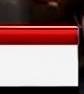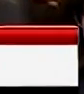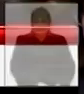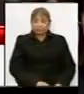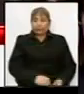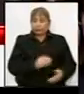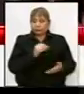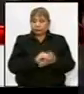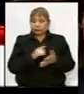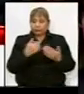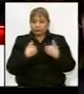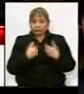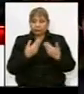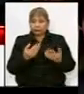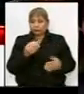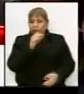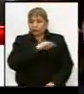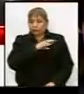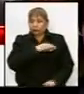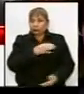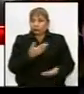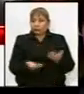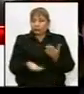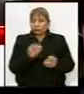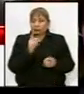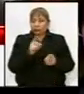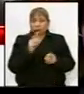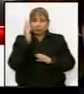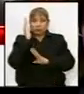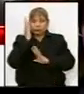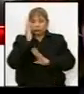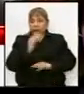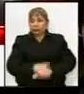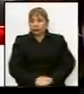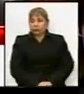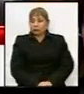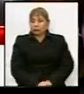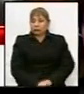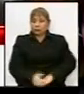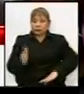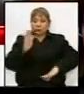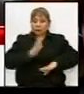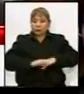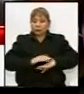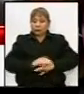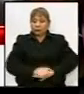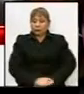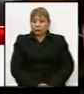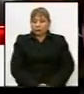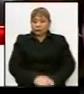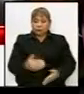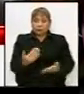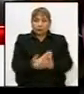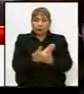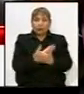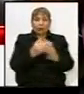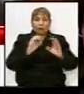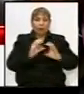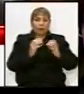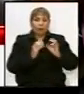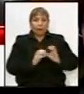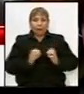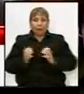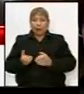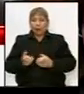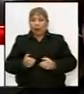tenemos que aprovechar para dar algún mensaje respecto a esta nueva cámara de la